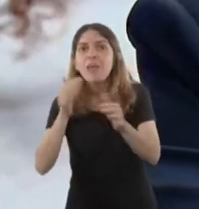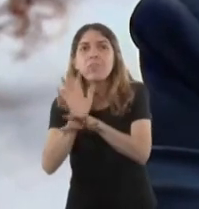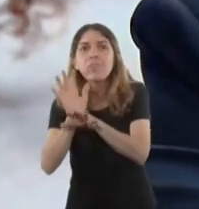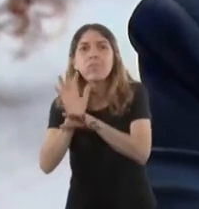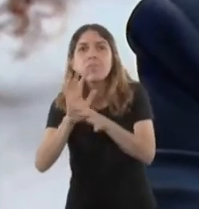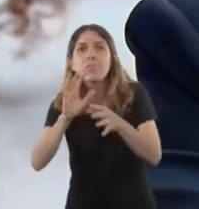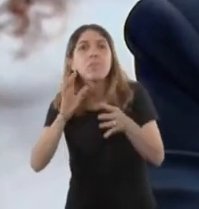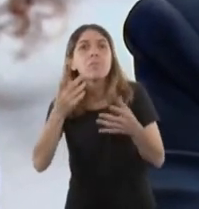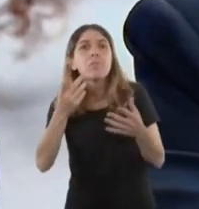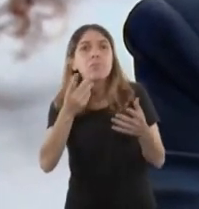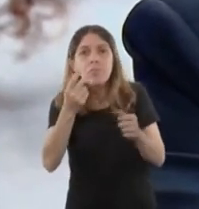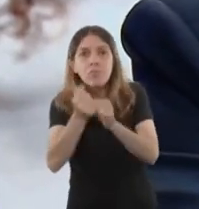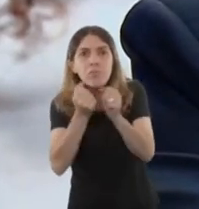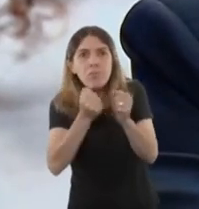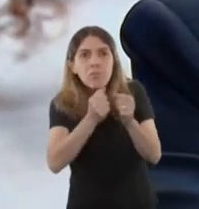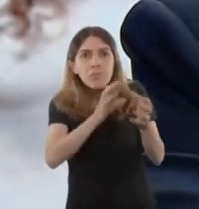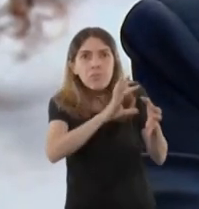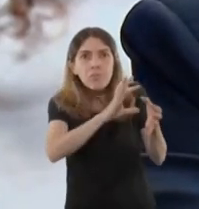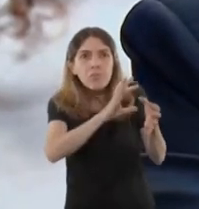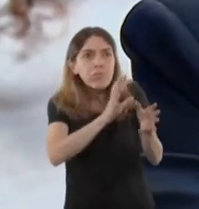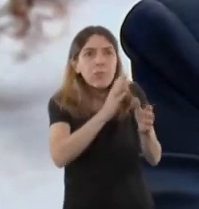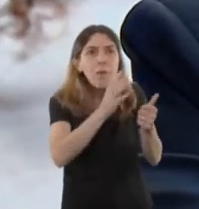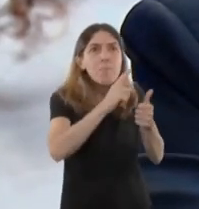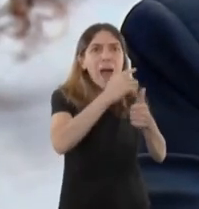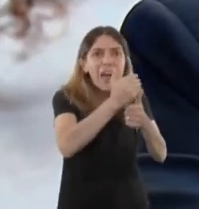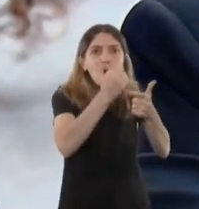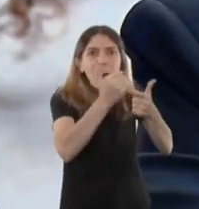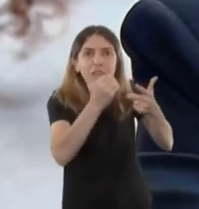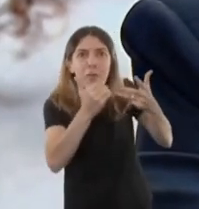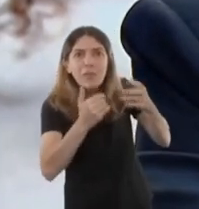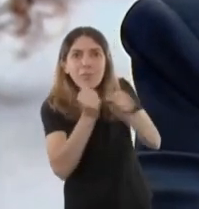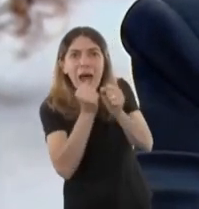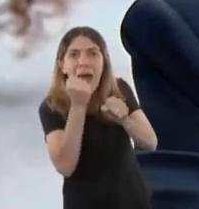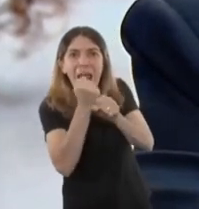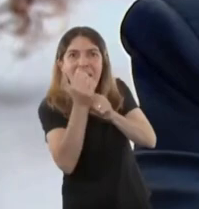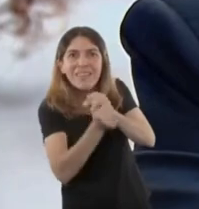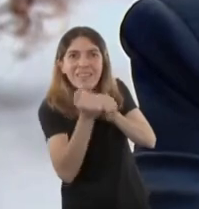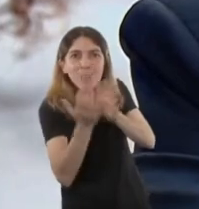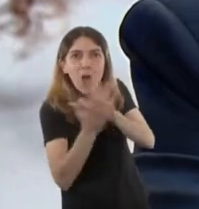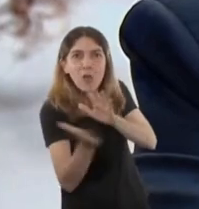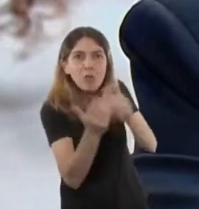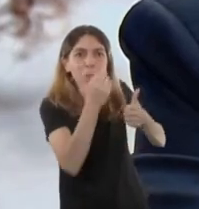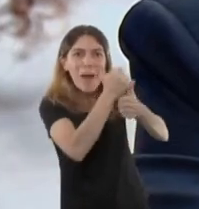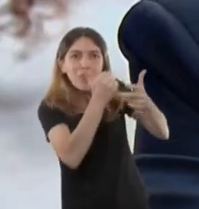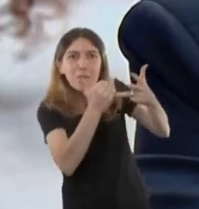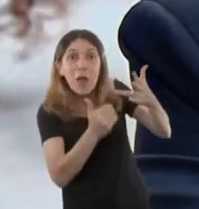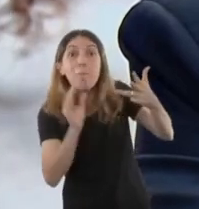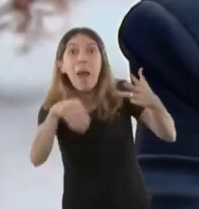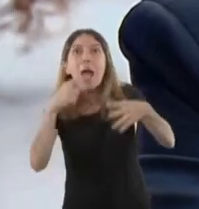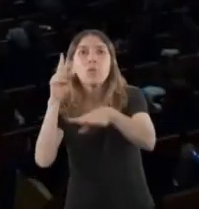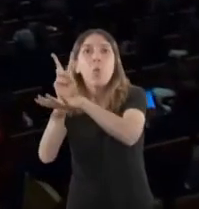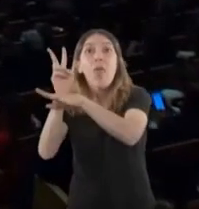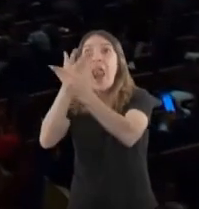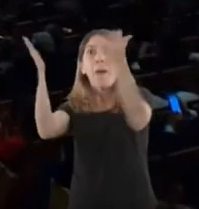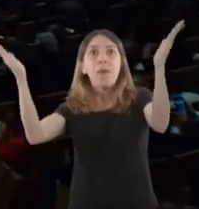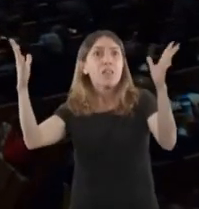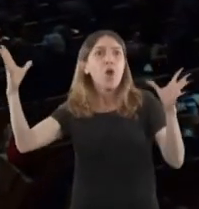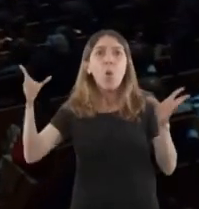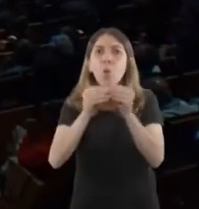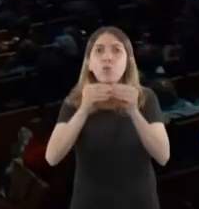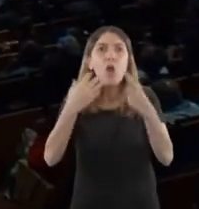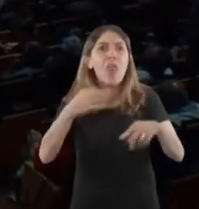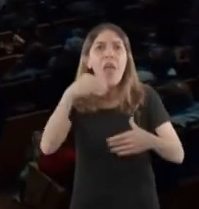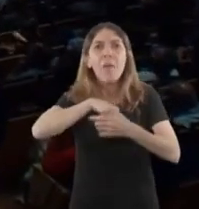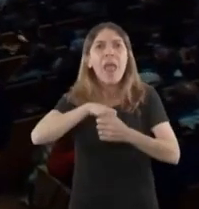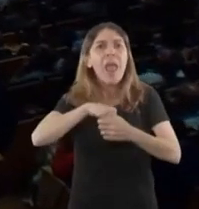hasta el cuidado del medio ambiente que sin duda tiene que ser una política de estado desde las